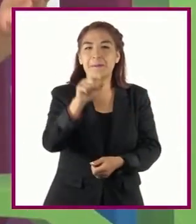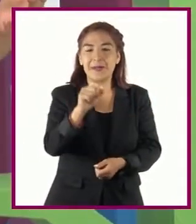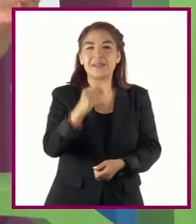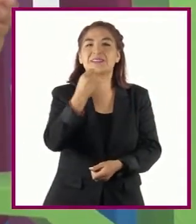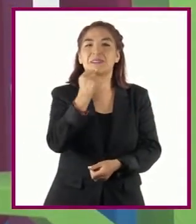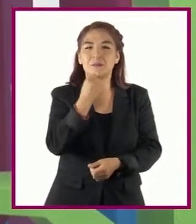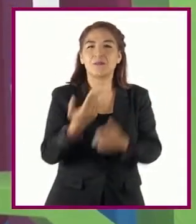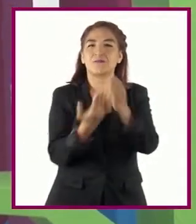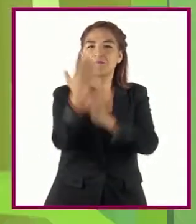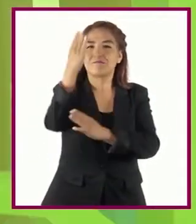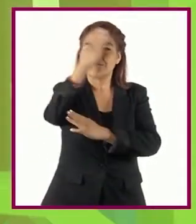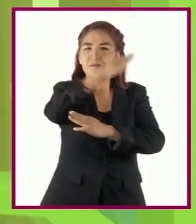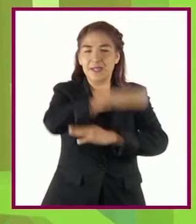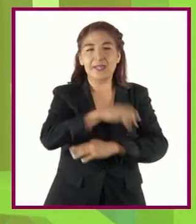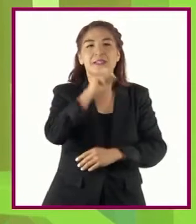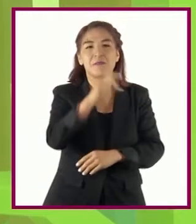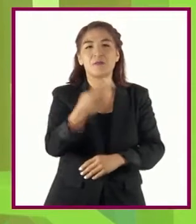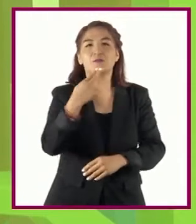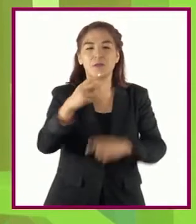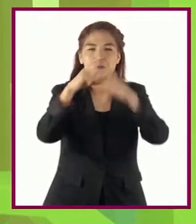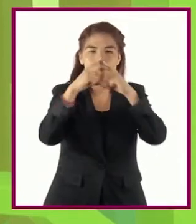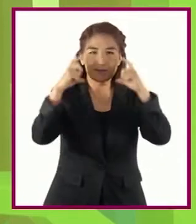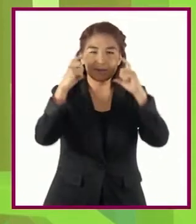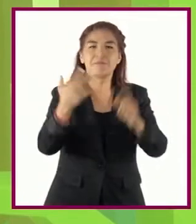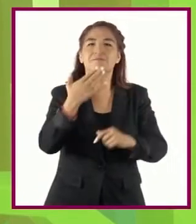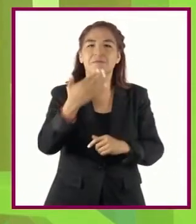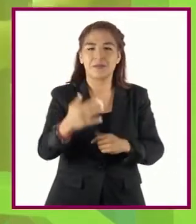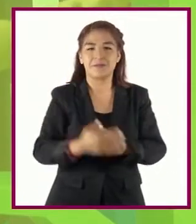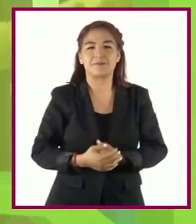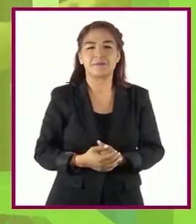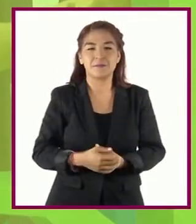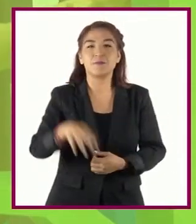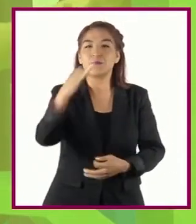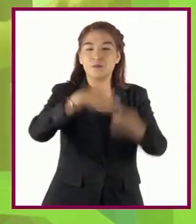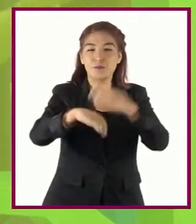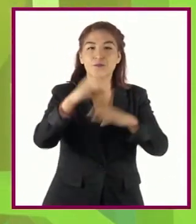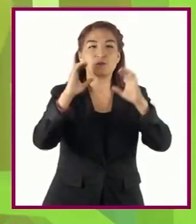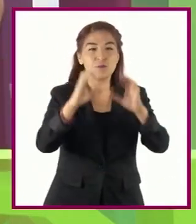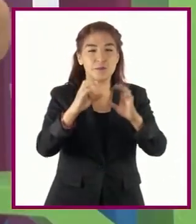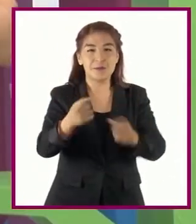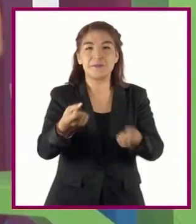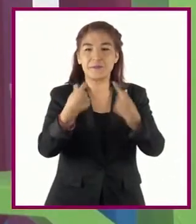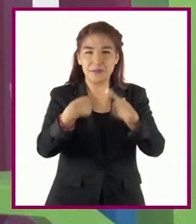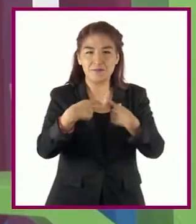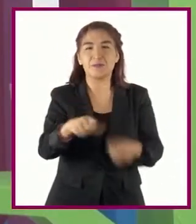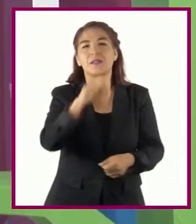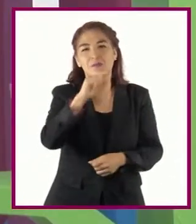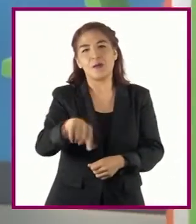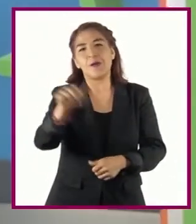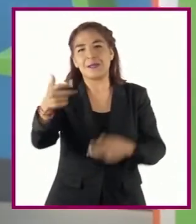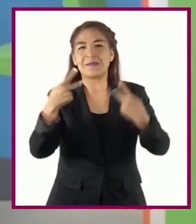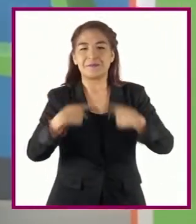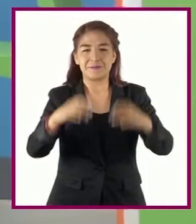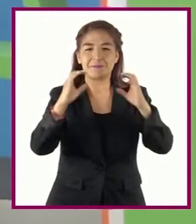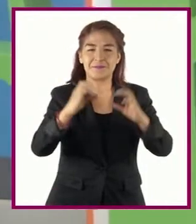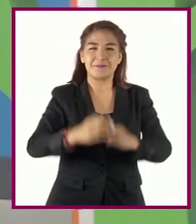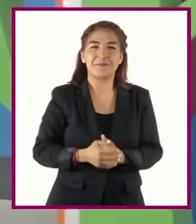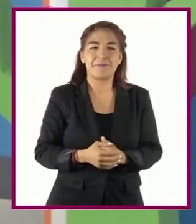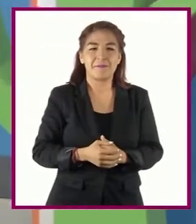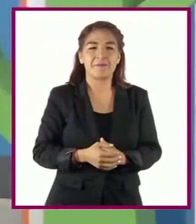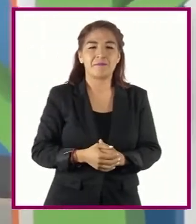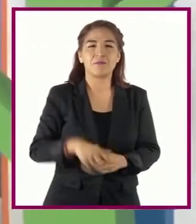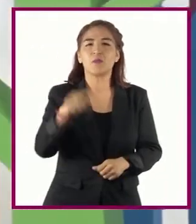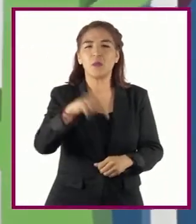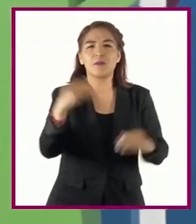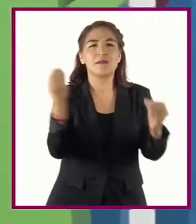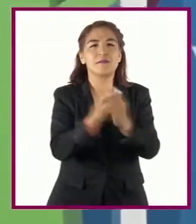varias veces al día y usar el cubrebocas de manera correcta. Al cuidarnos nosotros mismos, cuidamos a los demás. En